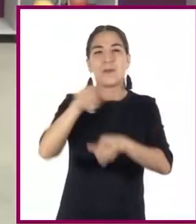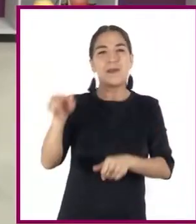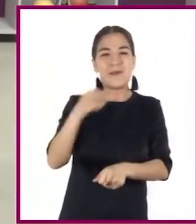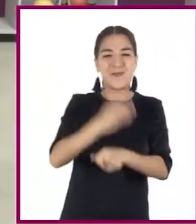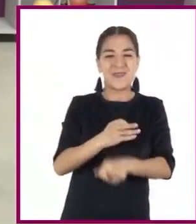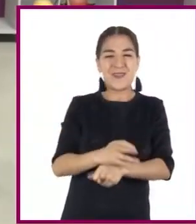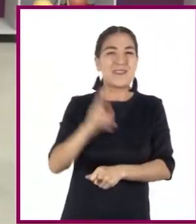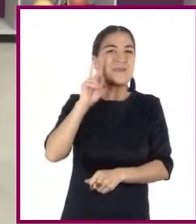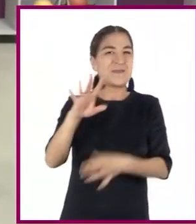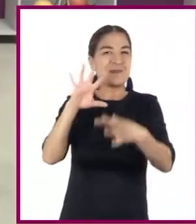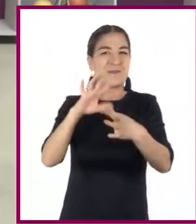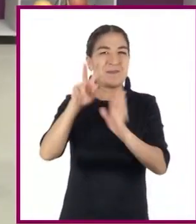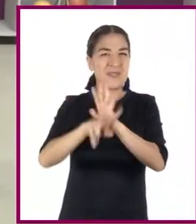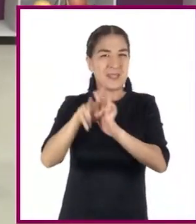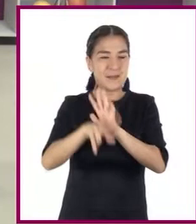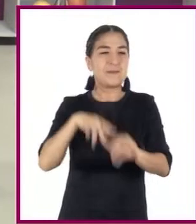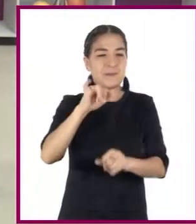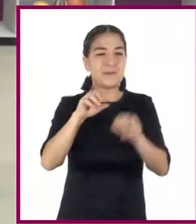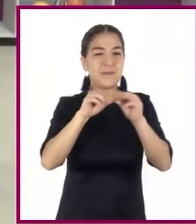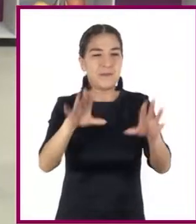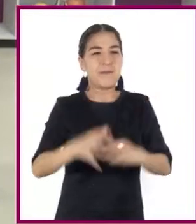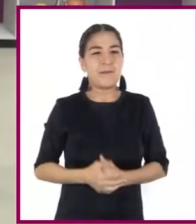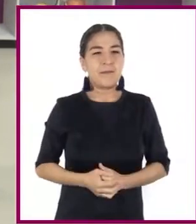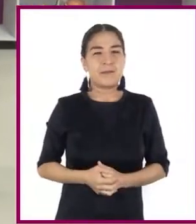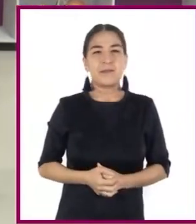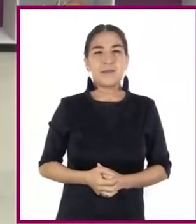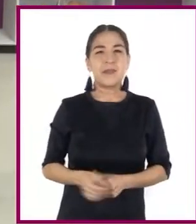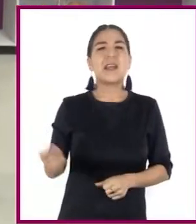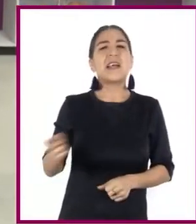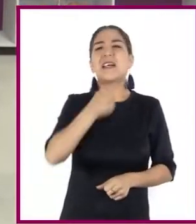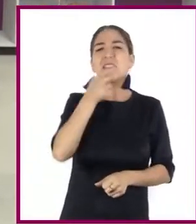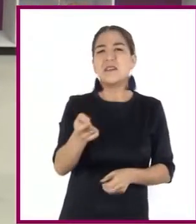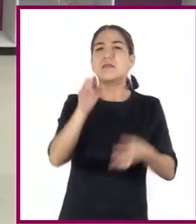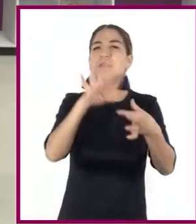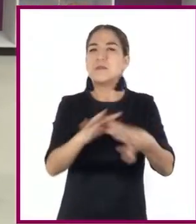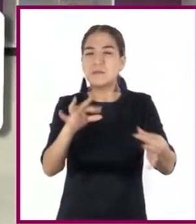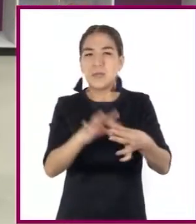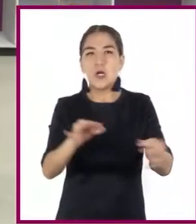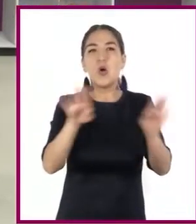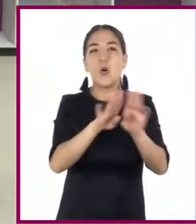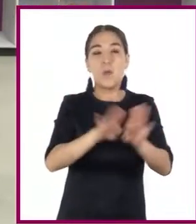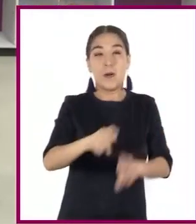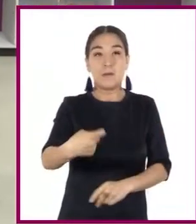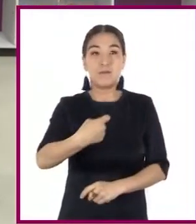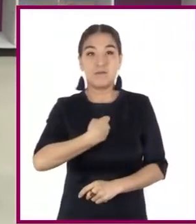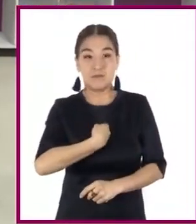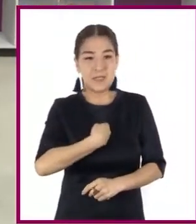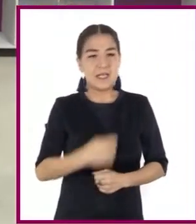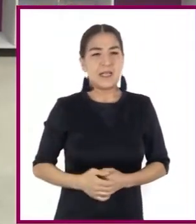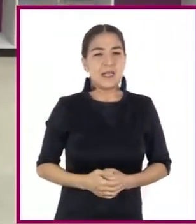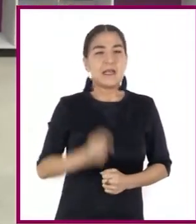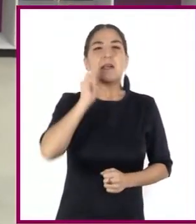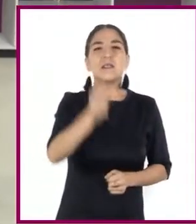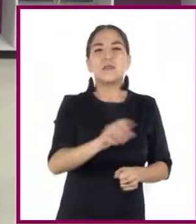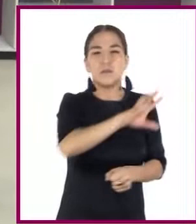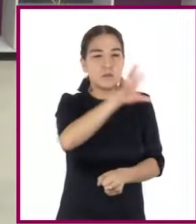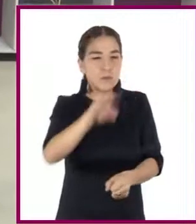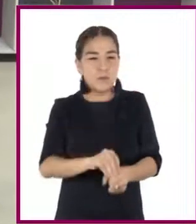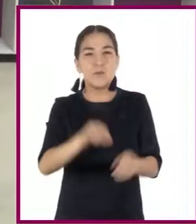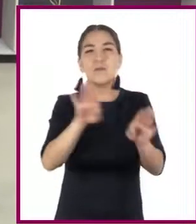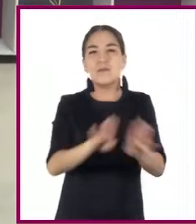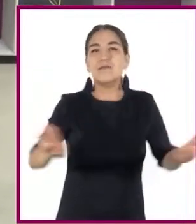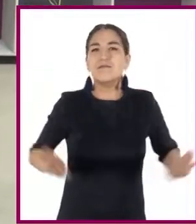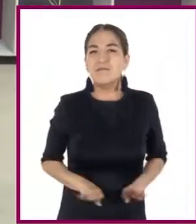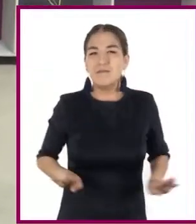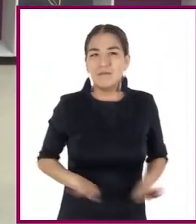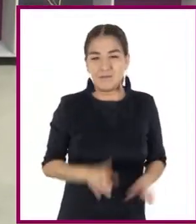audiovisual? ¡Claro! En el fragmento audiovisual mencionaron que la identidad es el conjunto de rasgos que